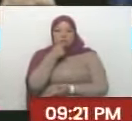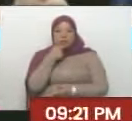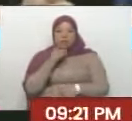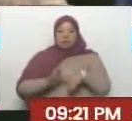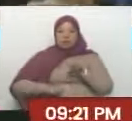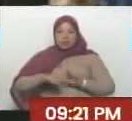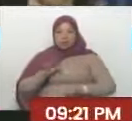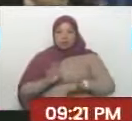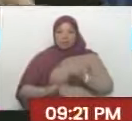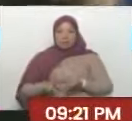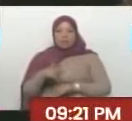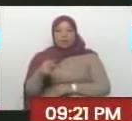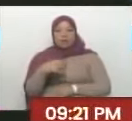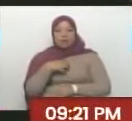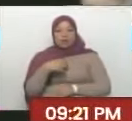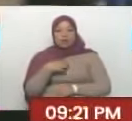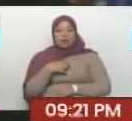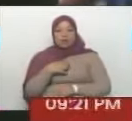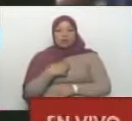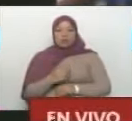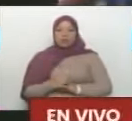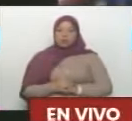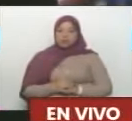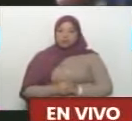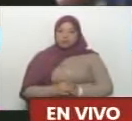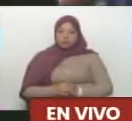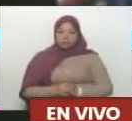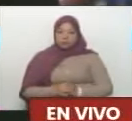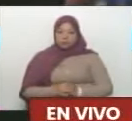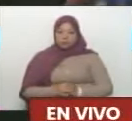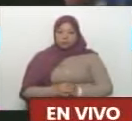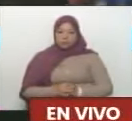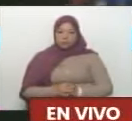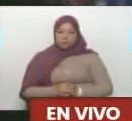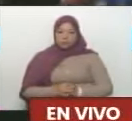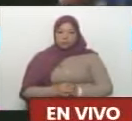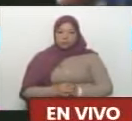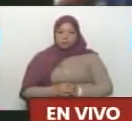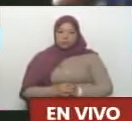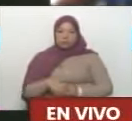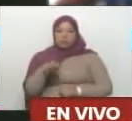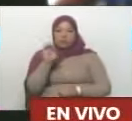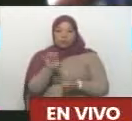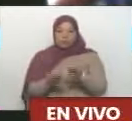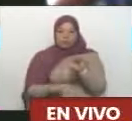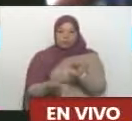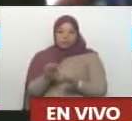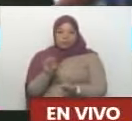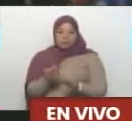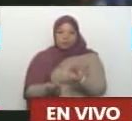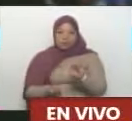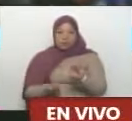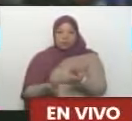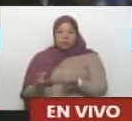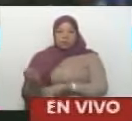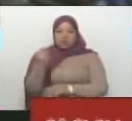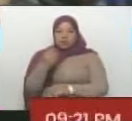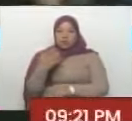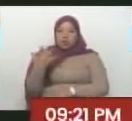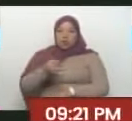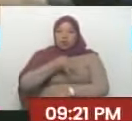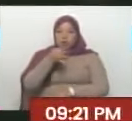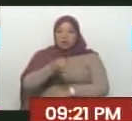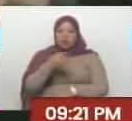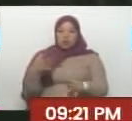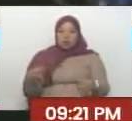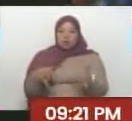caliente. No, la calle está durísima. La UNESCO lo que evaluó como lo más destacado de